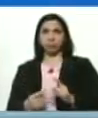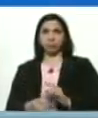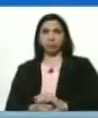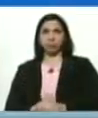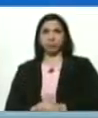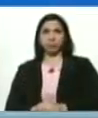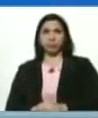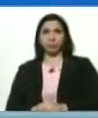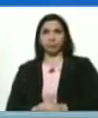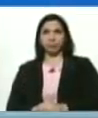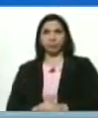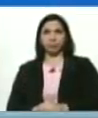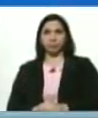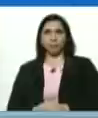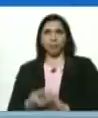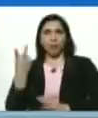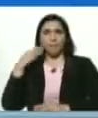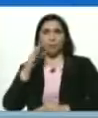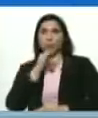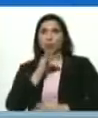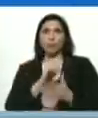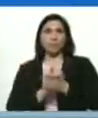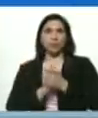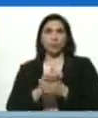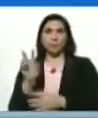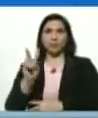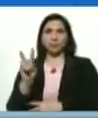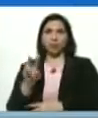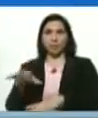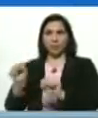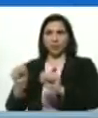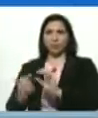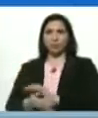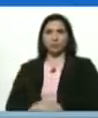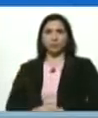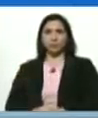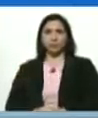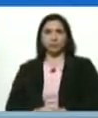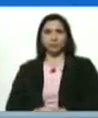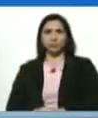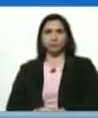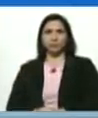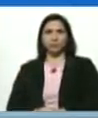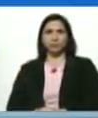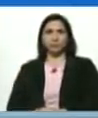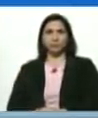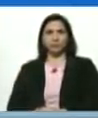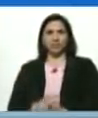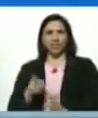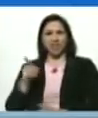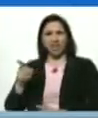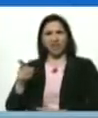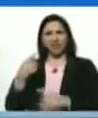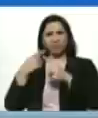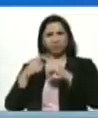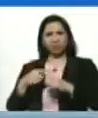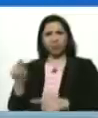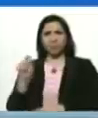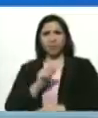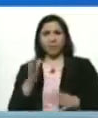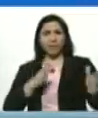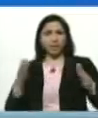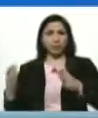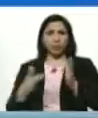por los enemigos de venezuela por el imperialismo ellos calcularon que entre el mes de marzo y